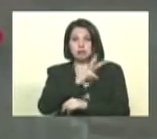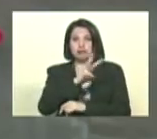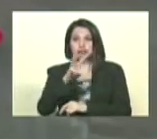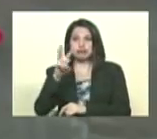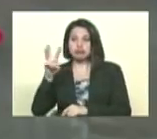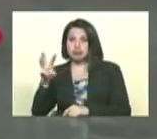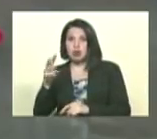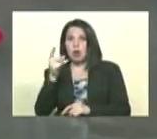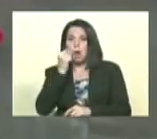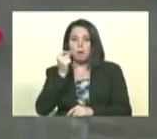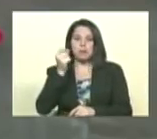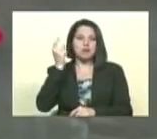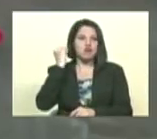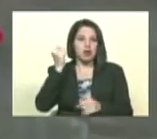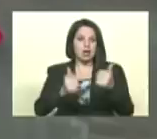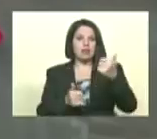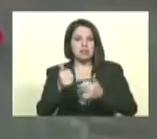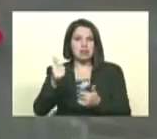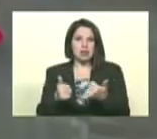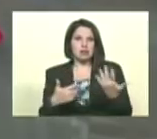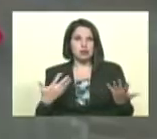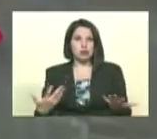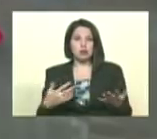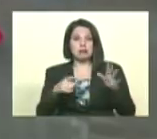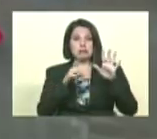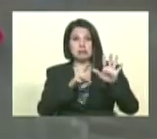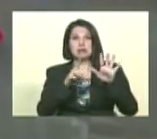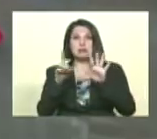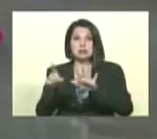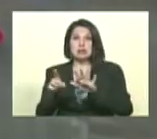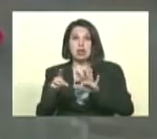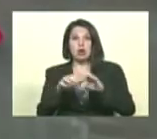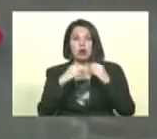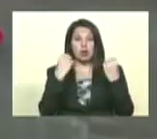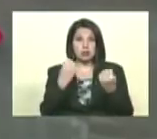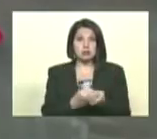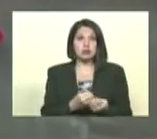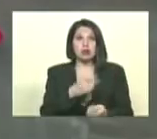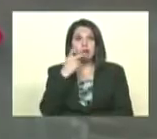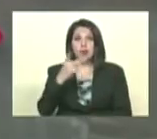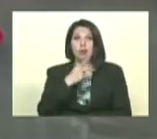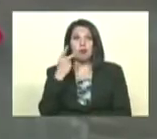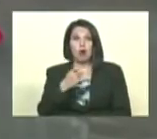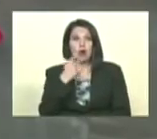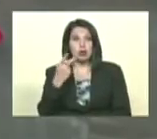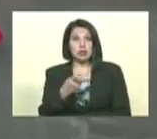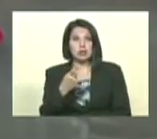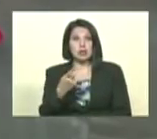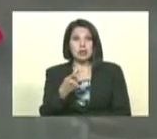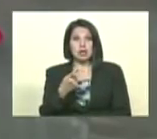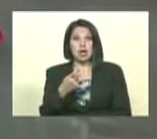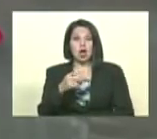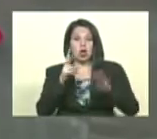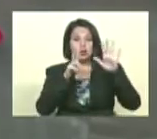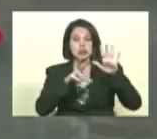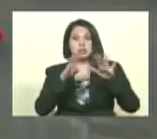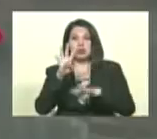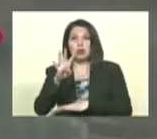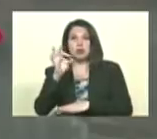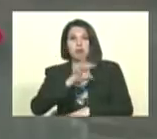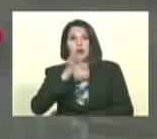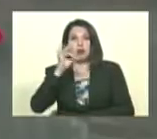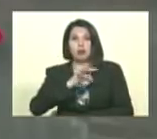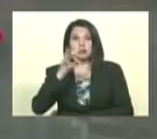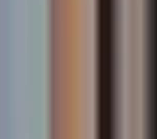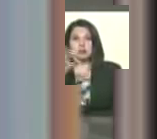candidatos y candidatas. De las 66 organizaciones políticas a nivel regional, el